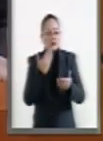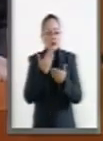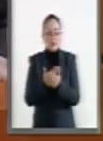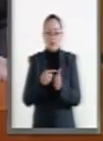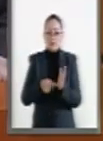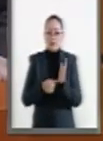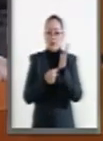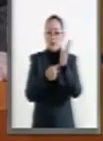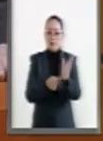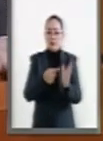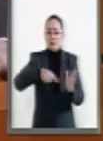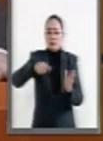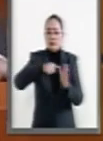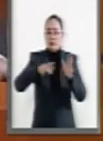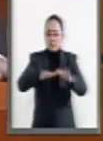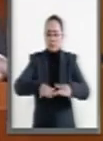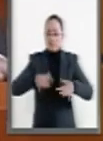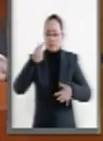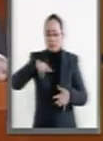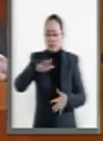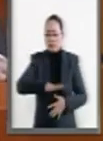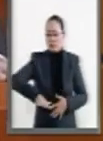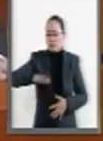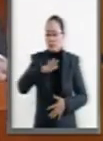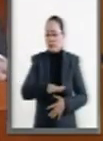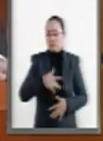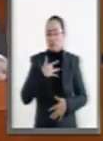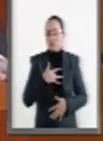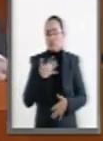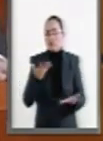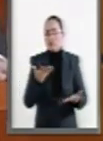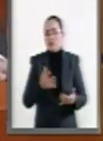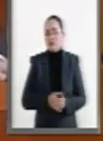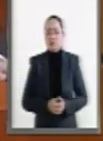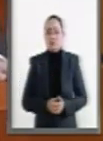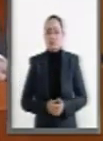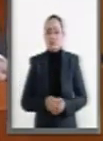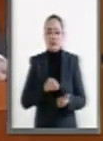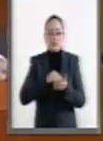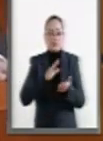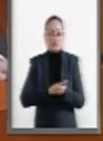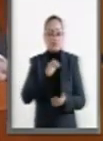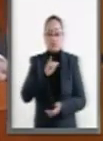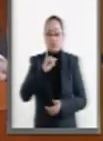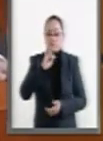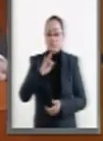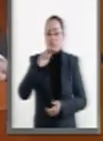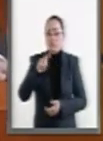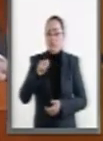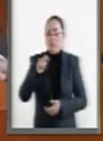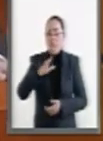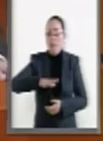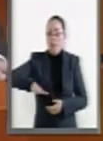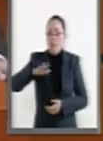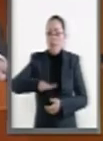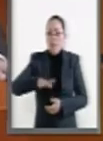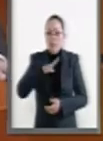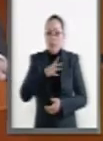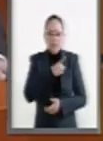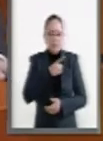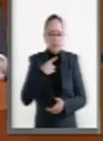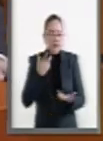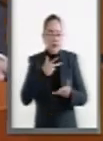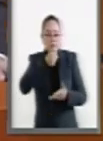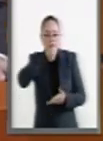estoy presentando a la consideración de este honorable pleno, establece que el Instituto Federal de Telecomunicaciones implemente